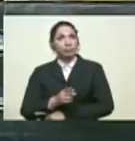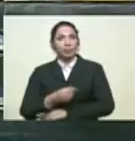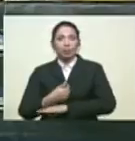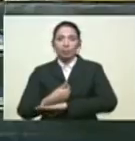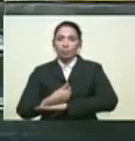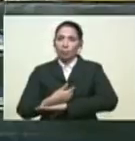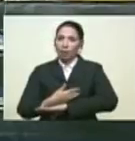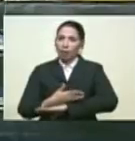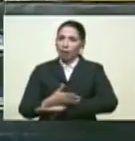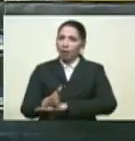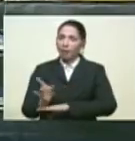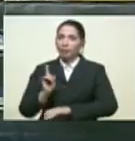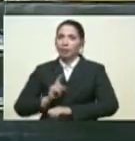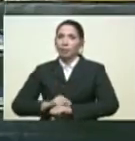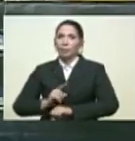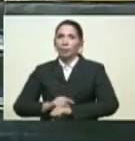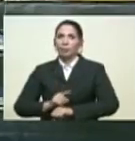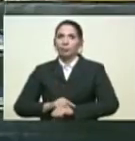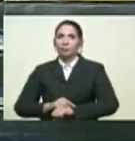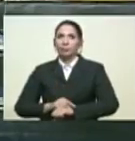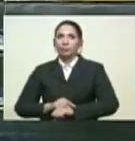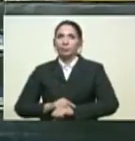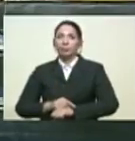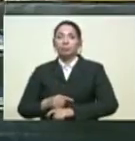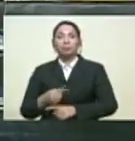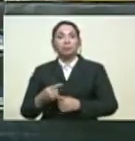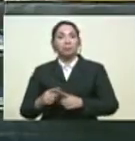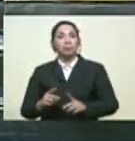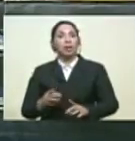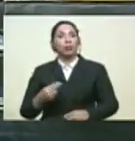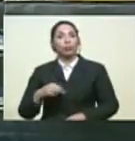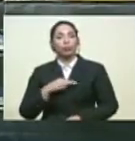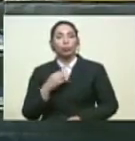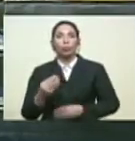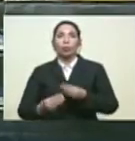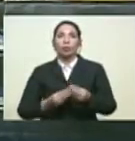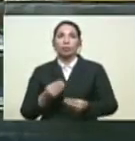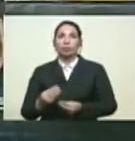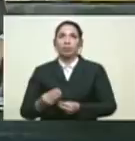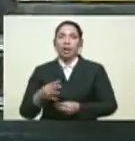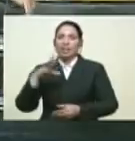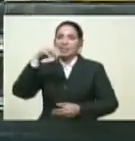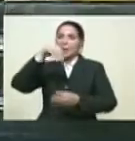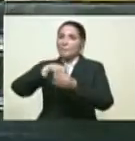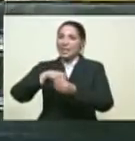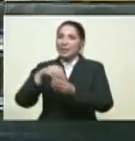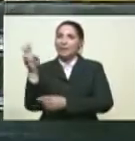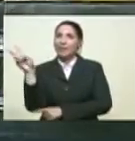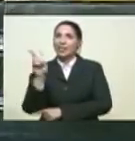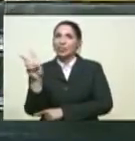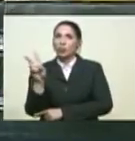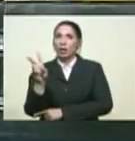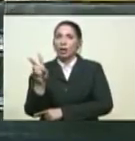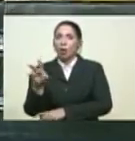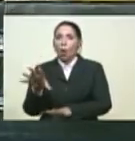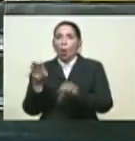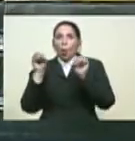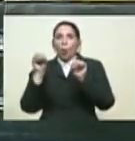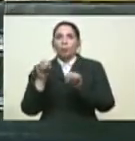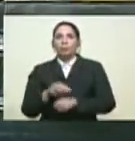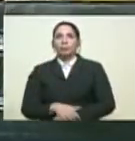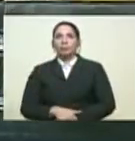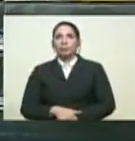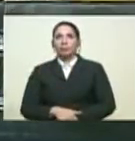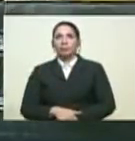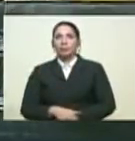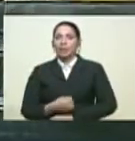tiempo, pero lo hacemos. El que se mete con Venezuela, se seca. Puede tardar